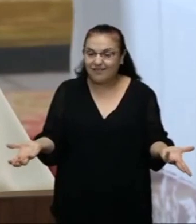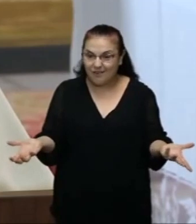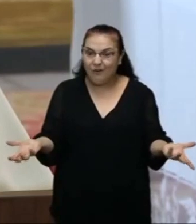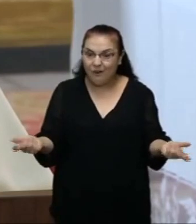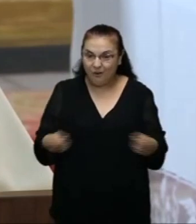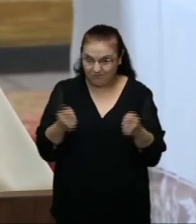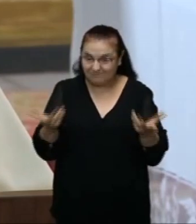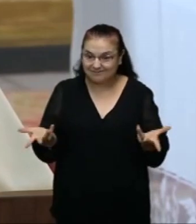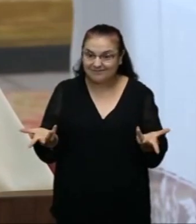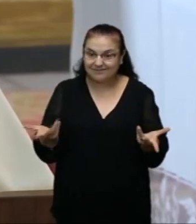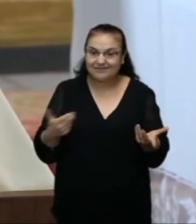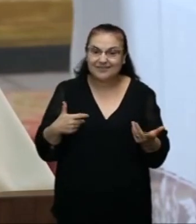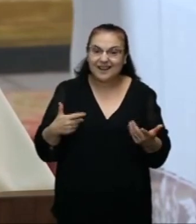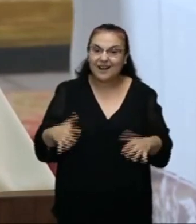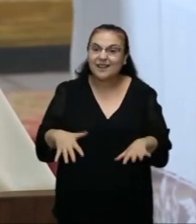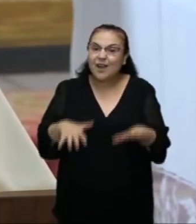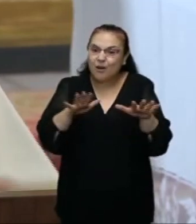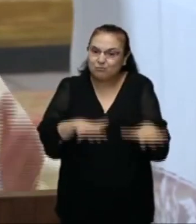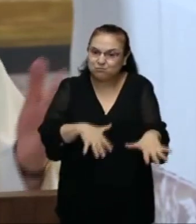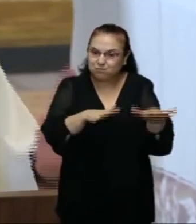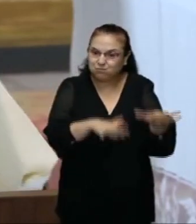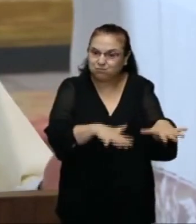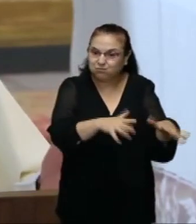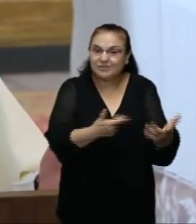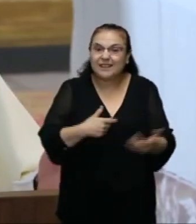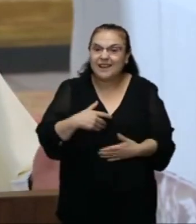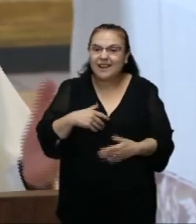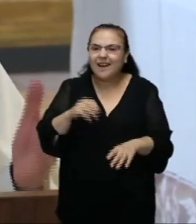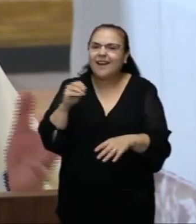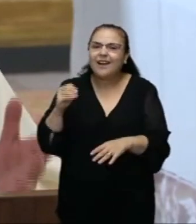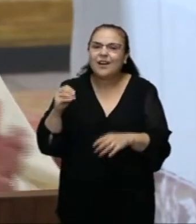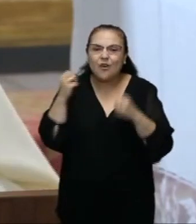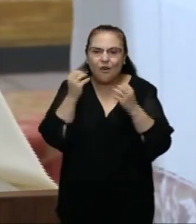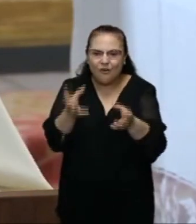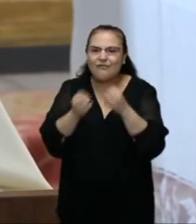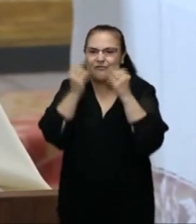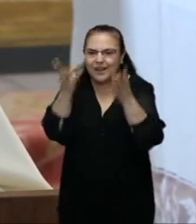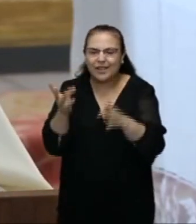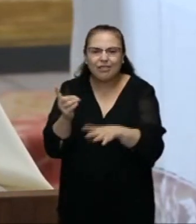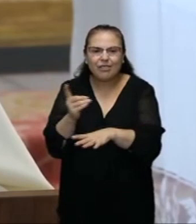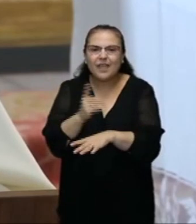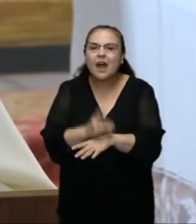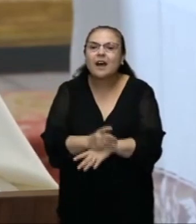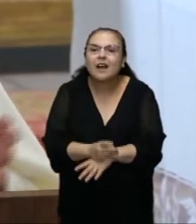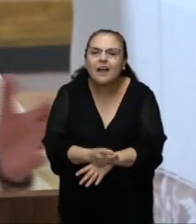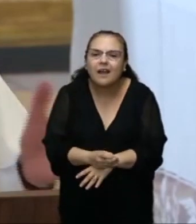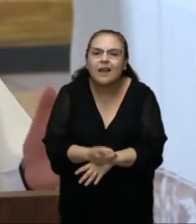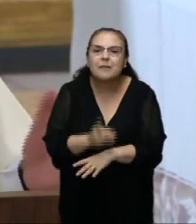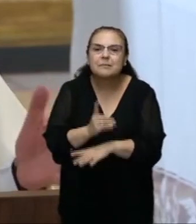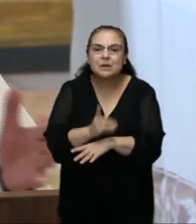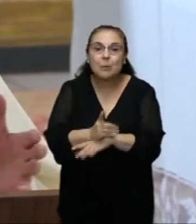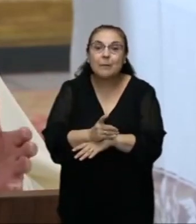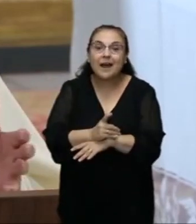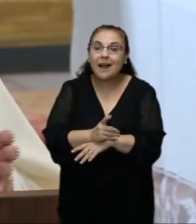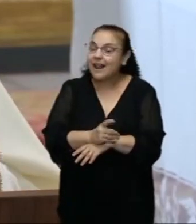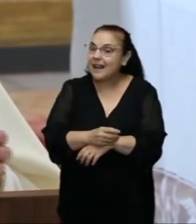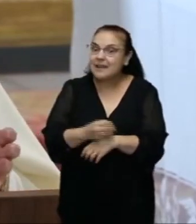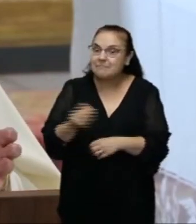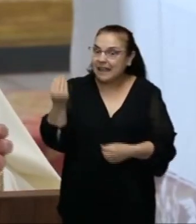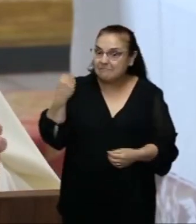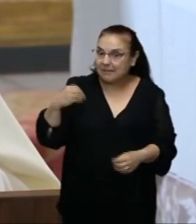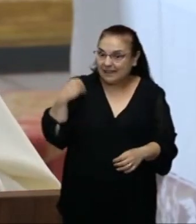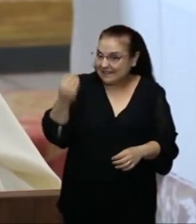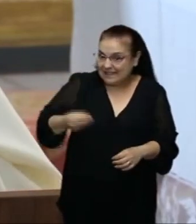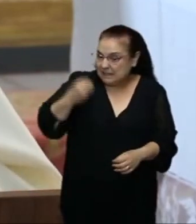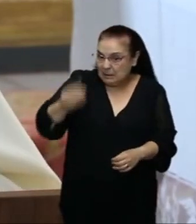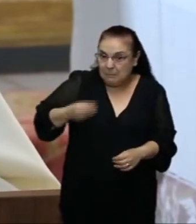los itinerantes de la conferencia episcopal, y casi siempre viene con un diácono. Otro que le acompaña, os